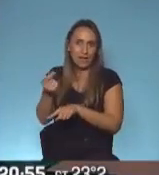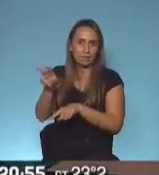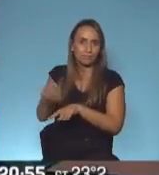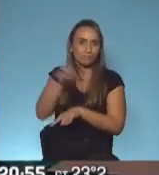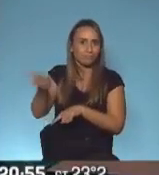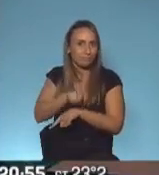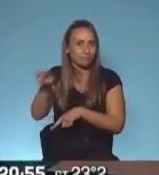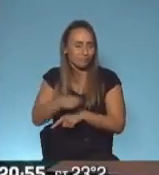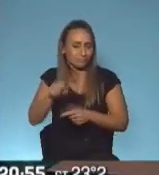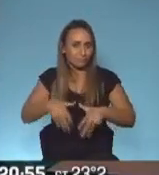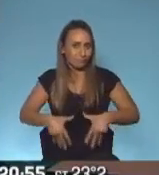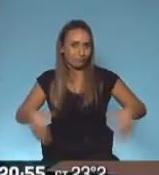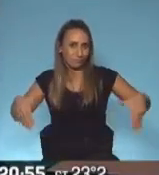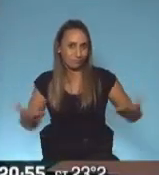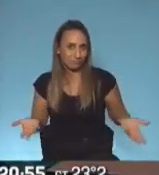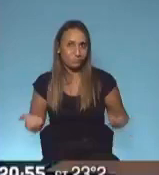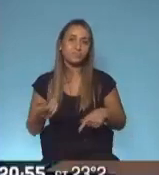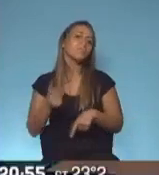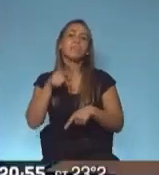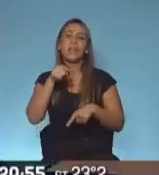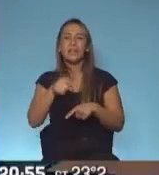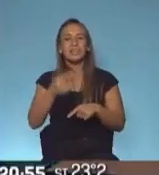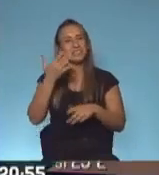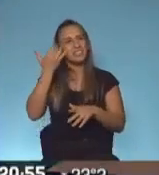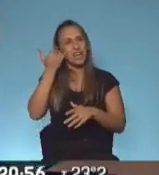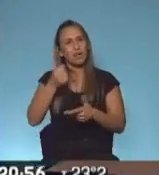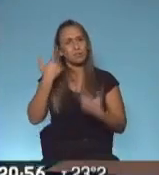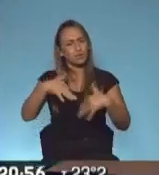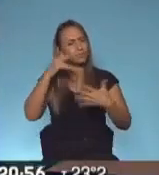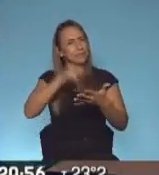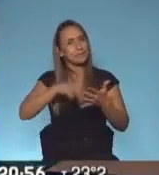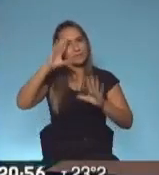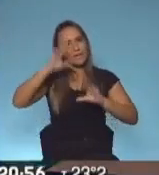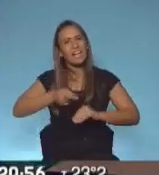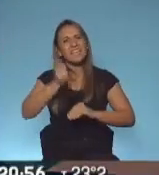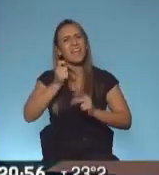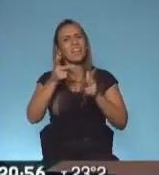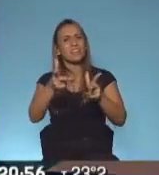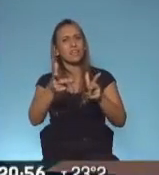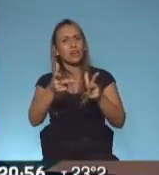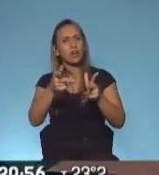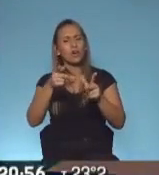entre tanto material de lectura, entre tanto comentario, no recuerdo quién aseguraba que en el gobierno